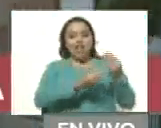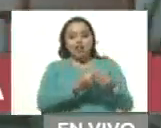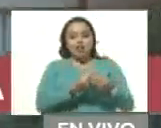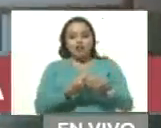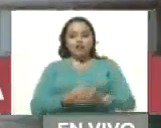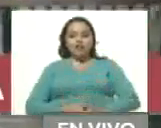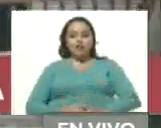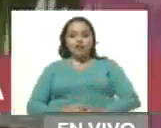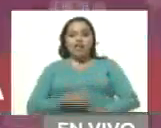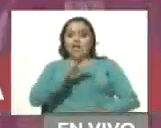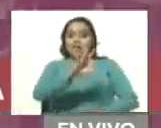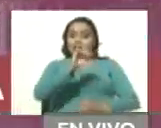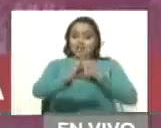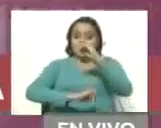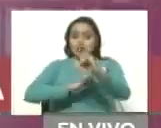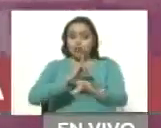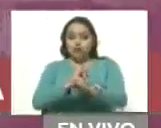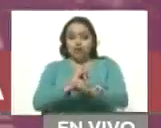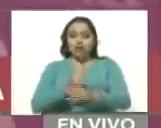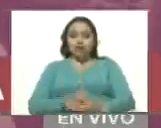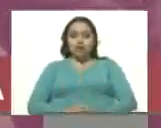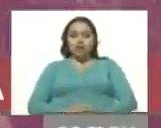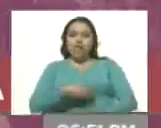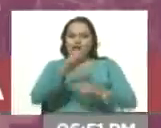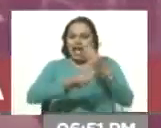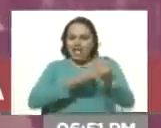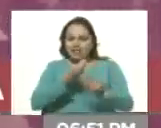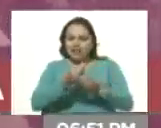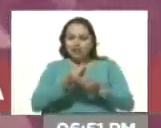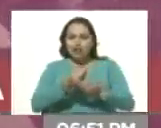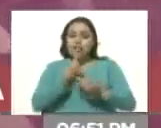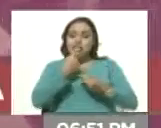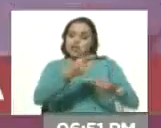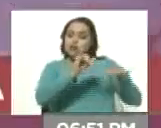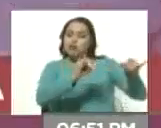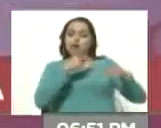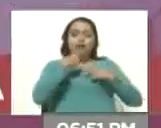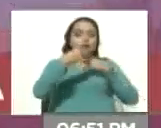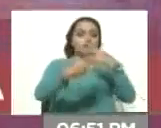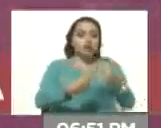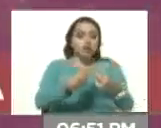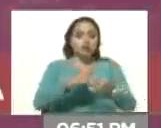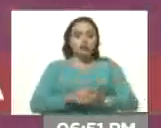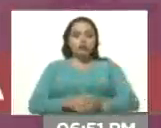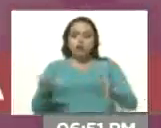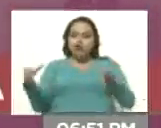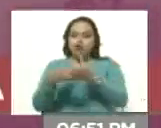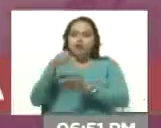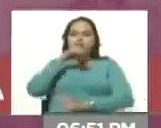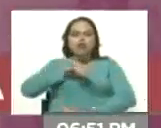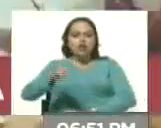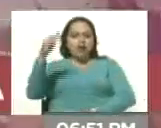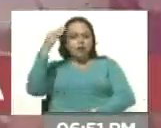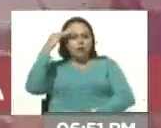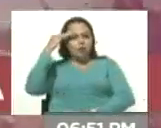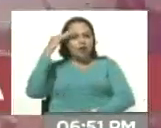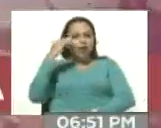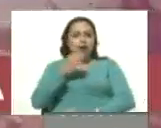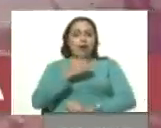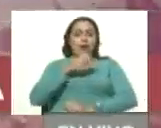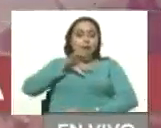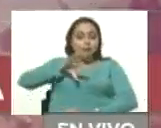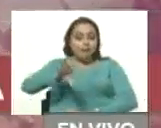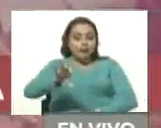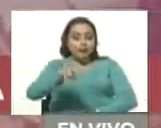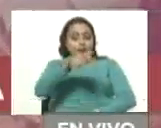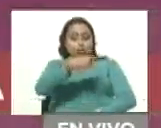de las 3 internacionales que se están celebrando dicho por los propios voceros de la red de historia memoria y patrimonio de tal manera que